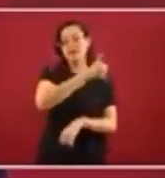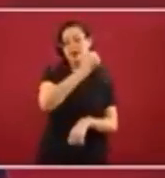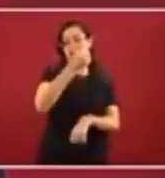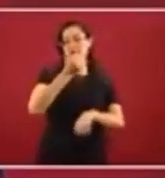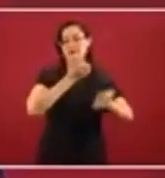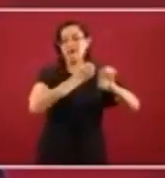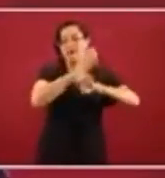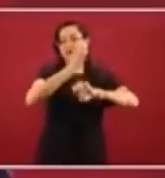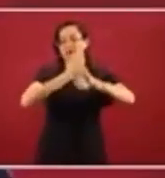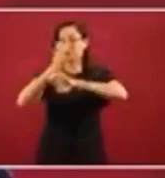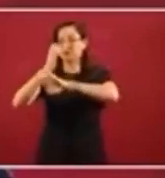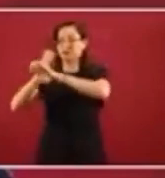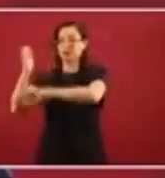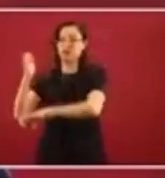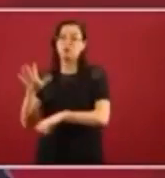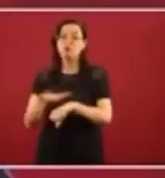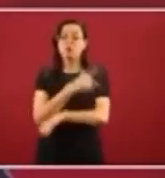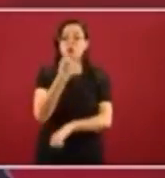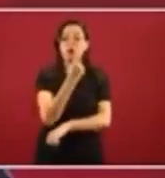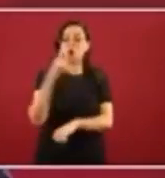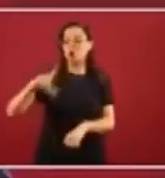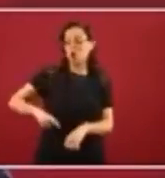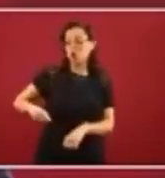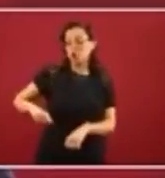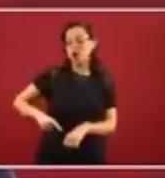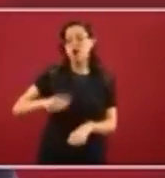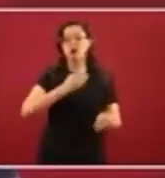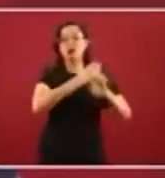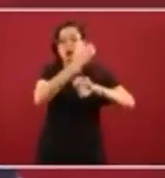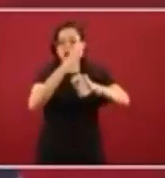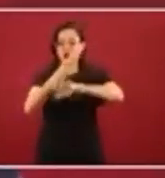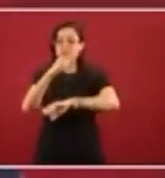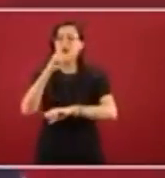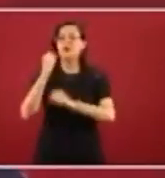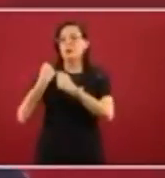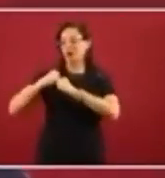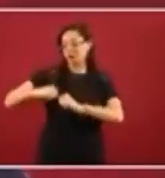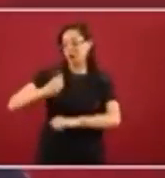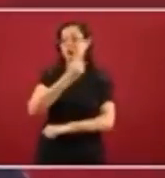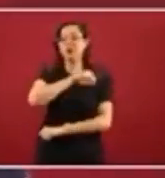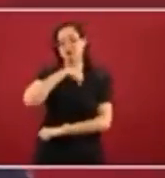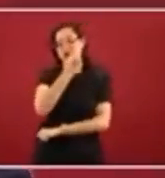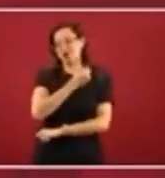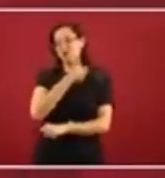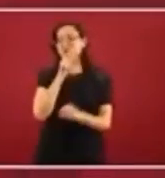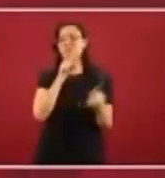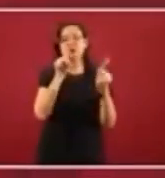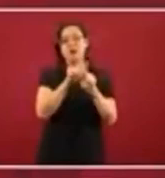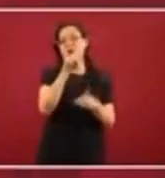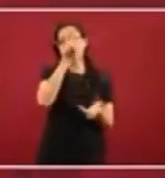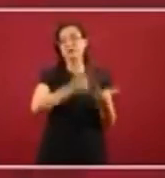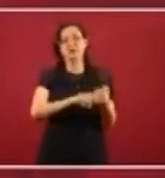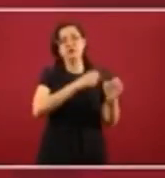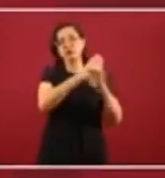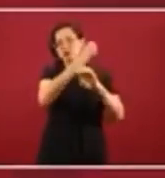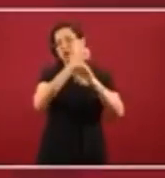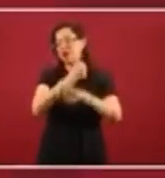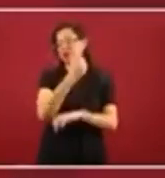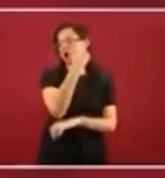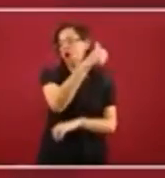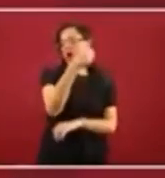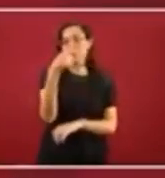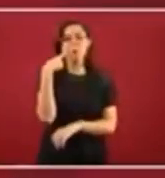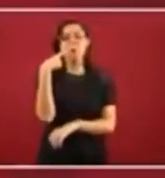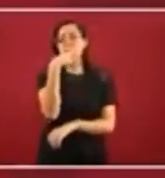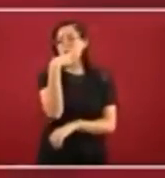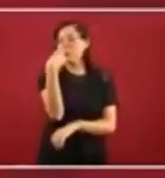no perder de vista que los gobiernos estatales son también autoridades sanitarias y que la actividad local depende también de la